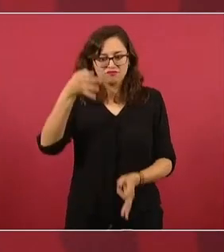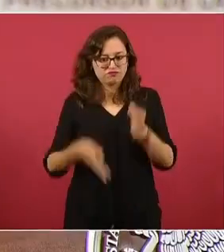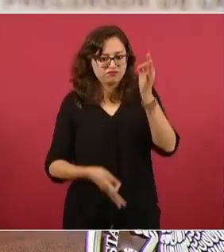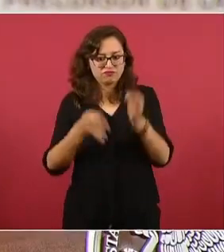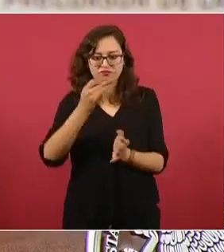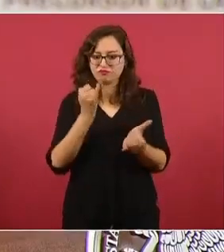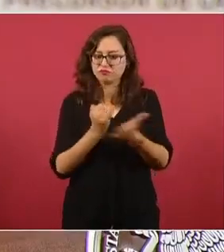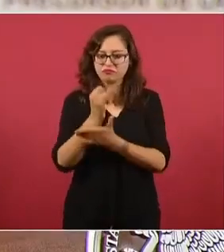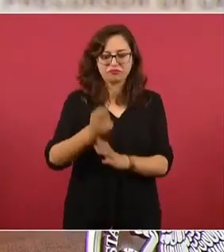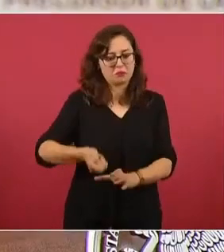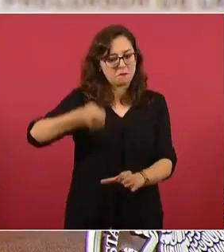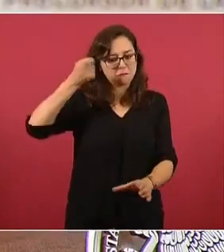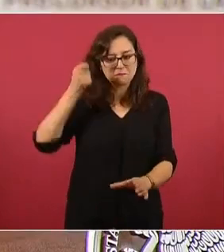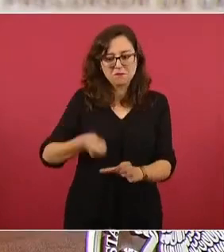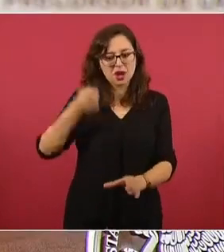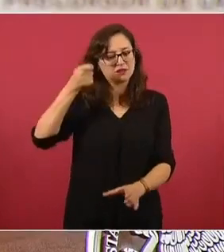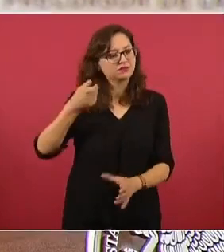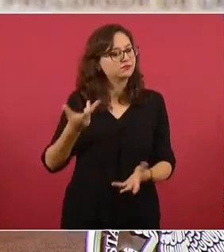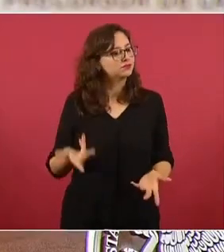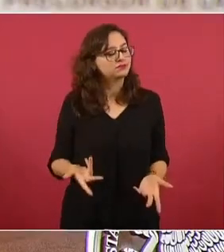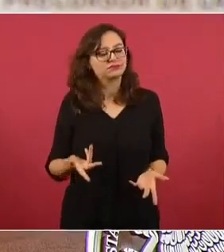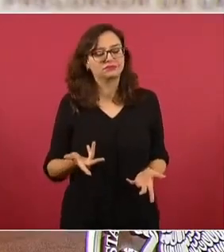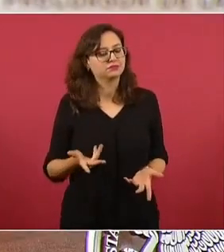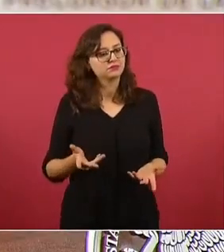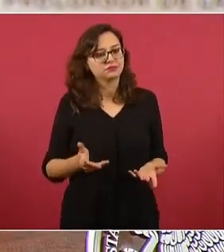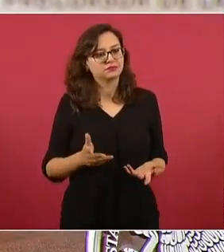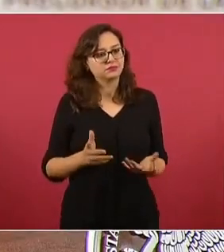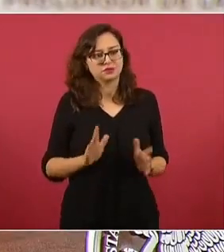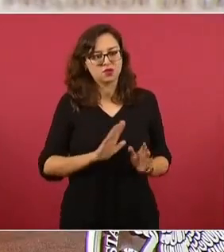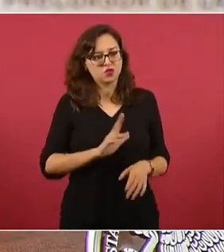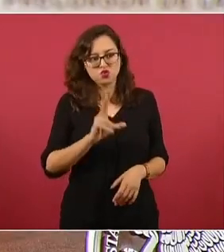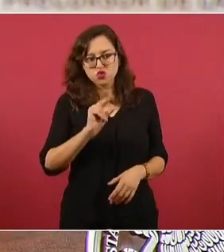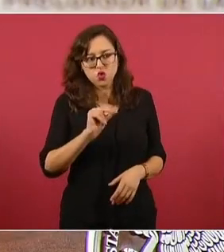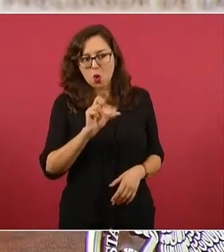que correspondía a otro grupo.